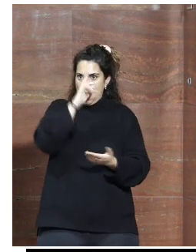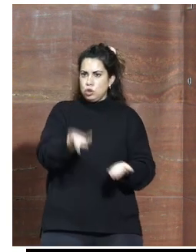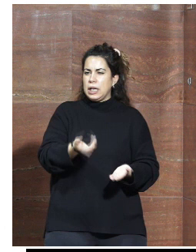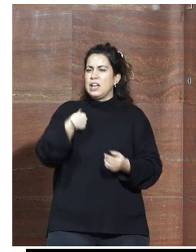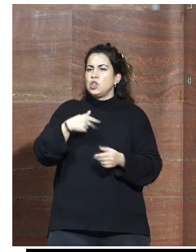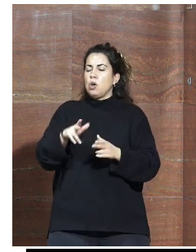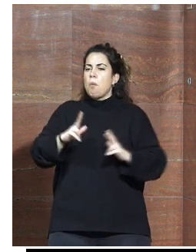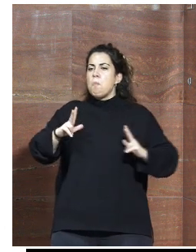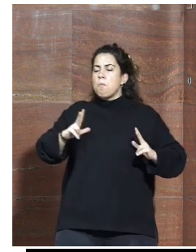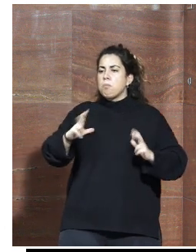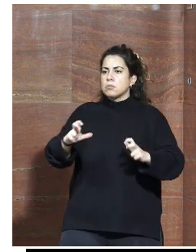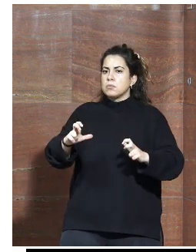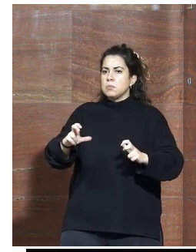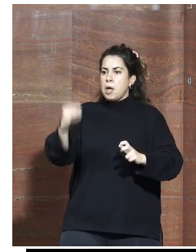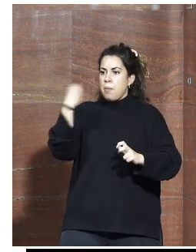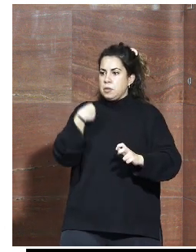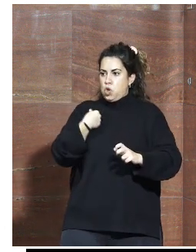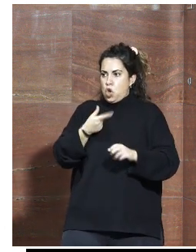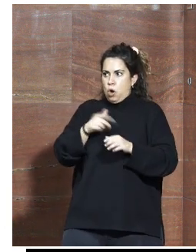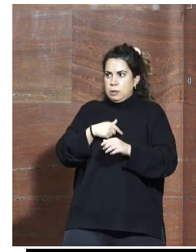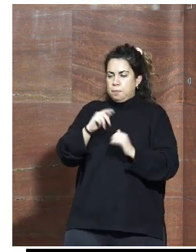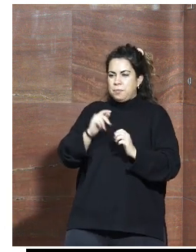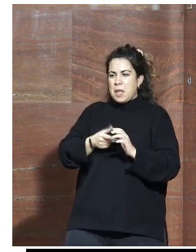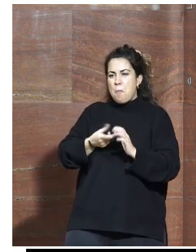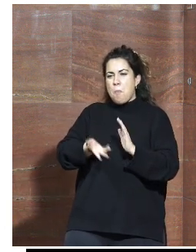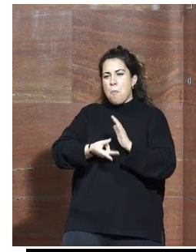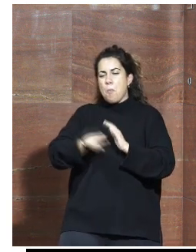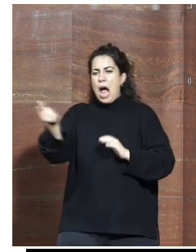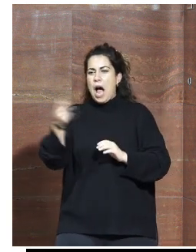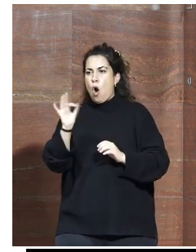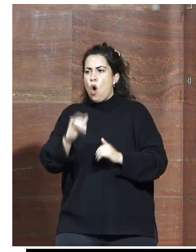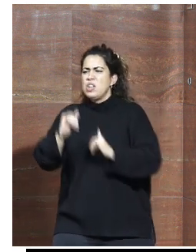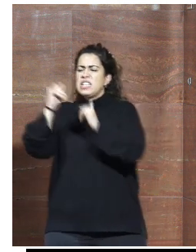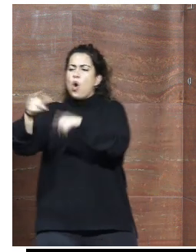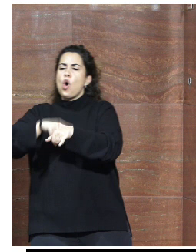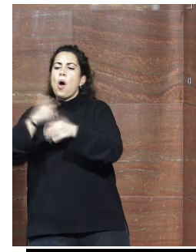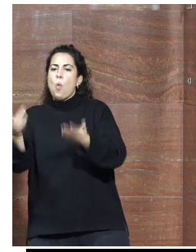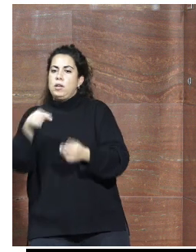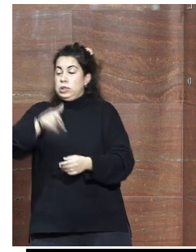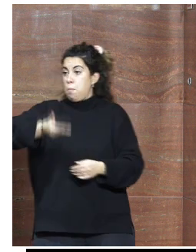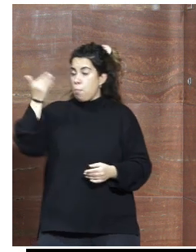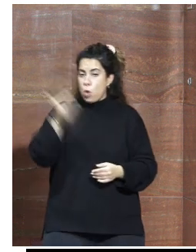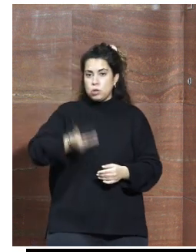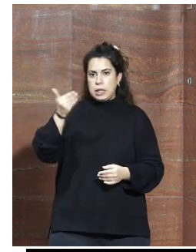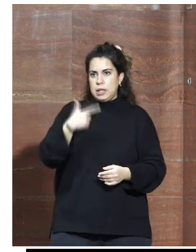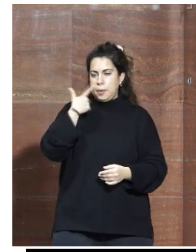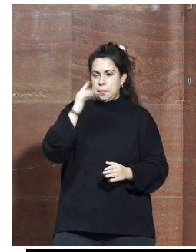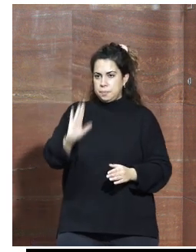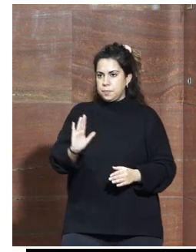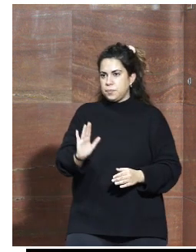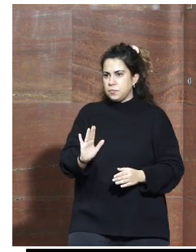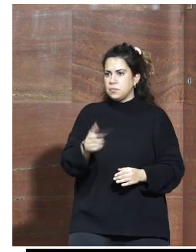anticipo cuando tengo que salir y cuando tengo que llegar? Eso es otra cosa que es absolutamente fundamental. Vamos a ver,